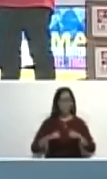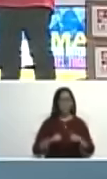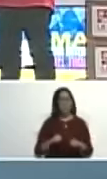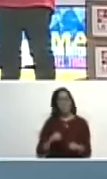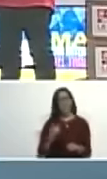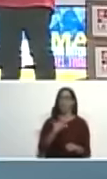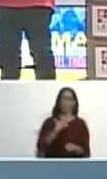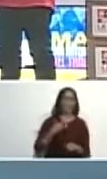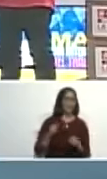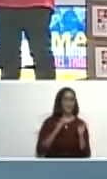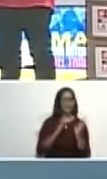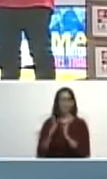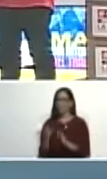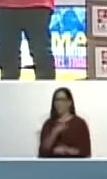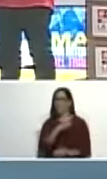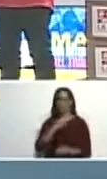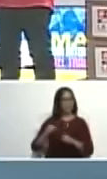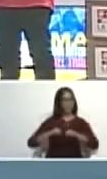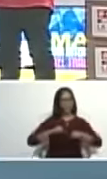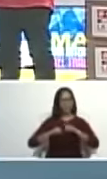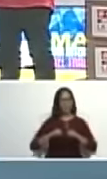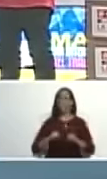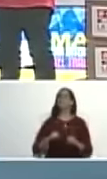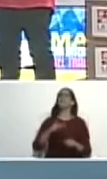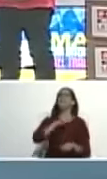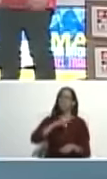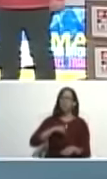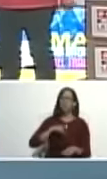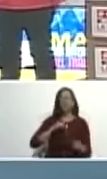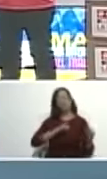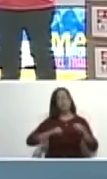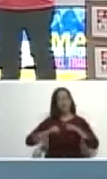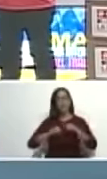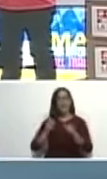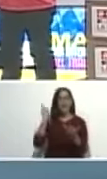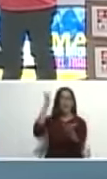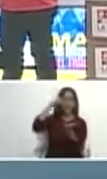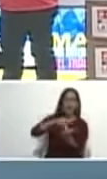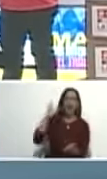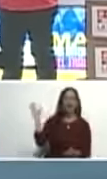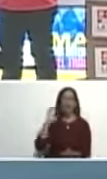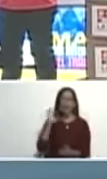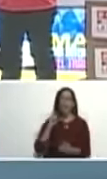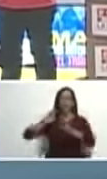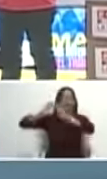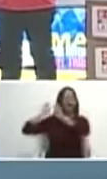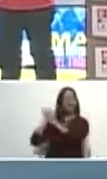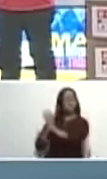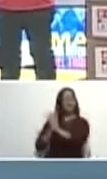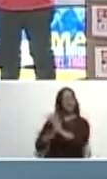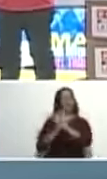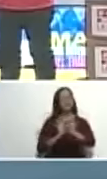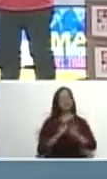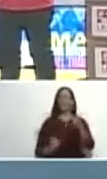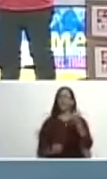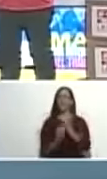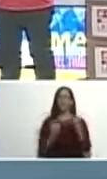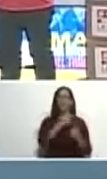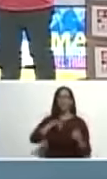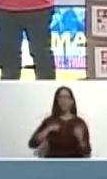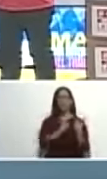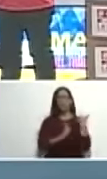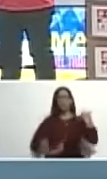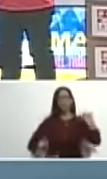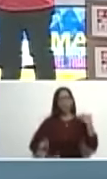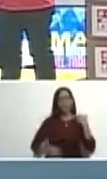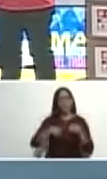no se organiza no se moviliza, y nos movilizamos a la ciudad de Caracas a marchar para apoyar a nuestro pueblo,